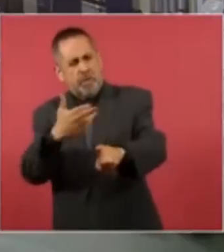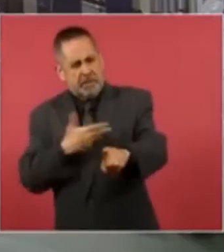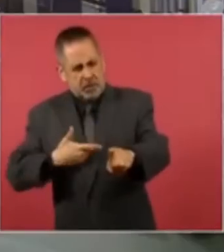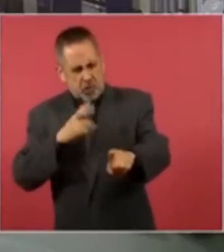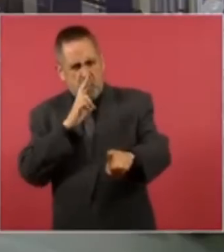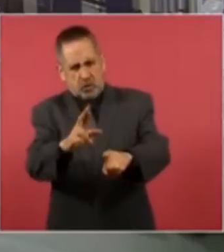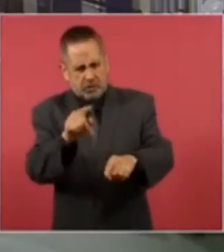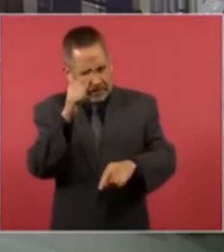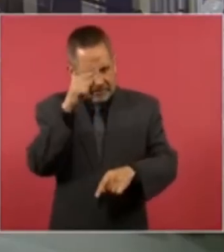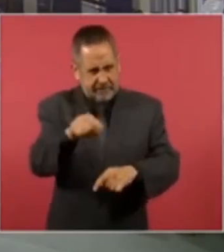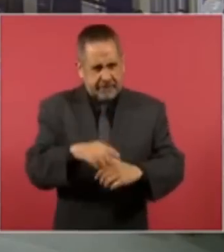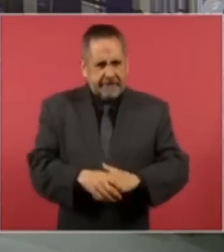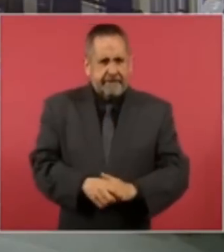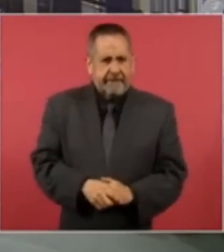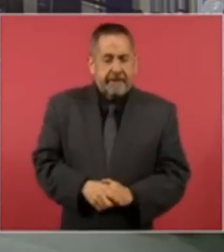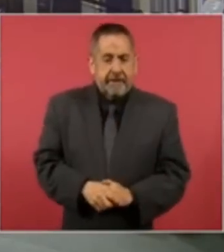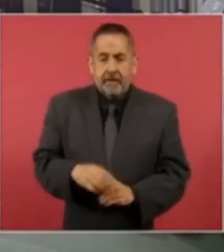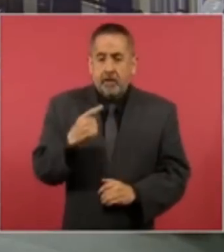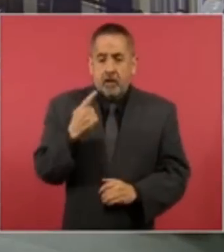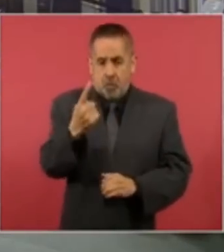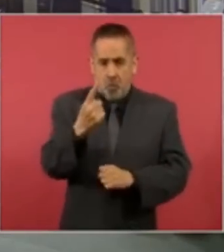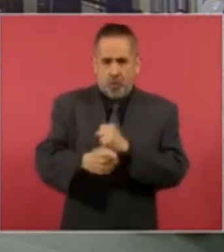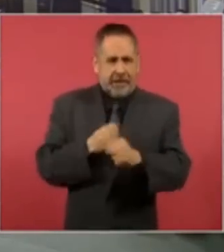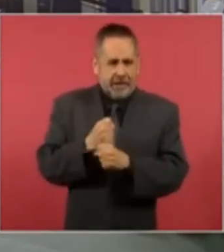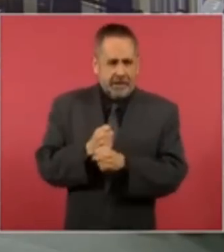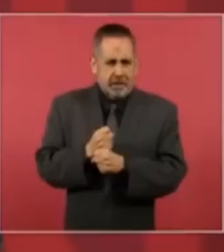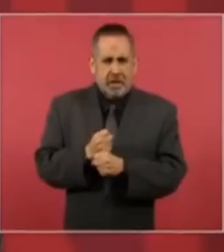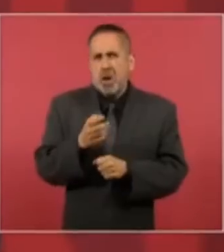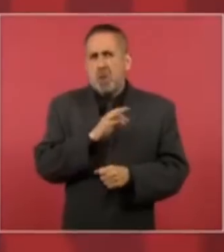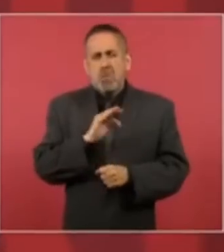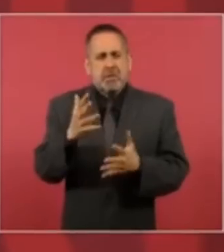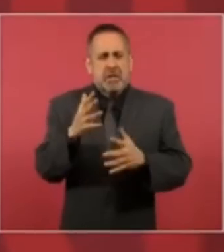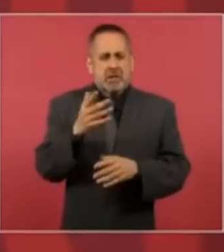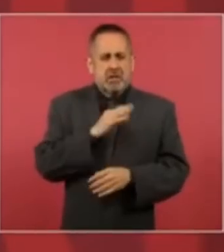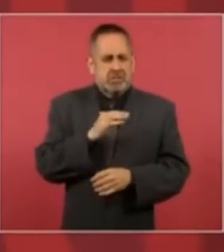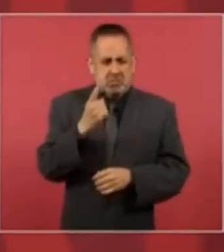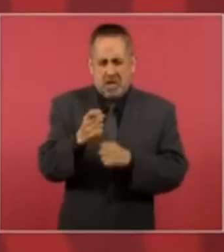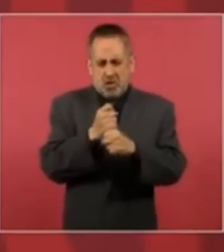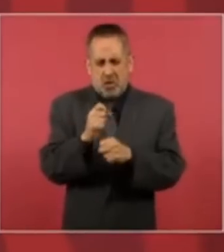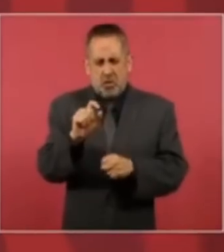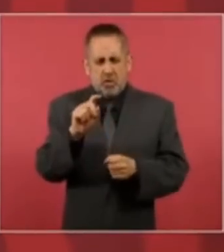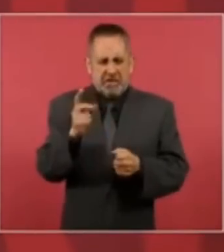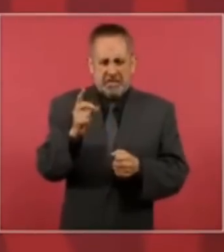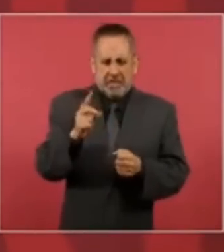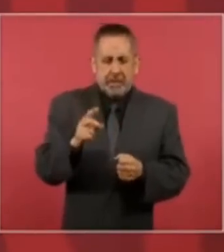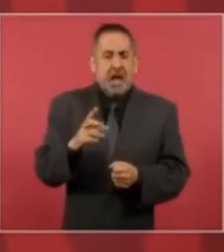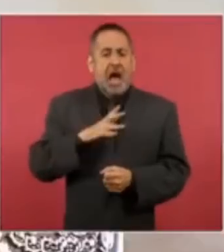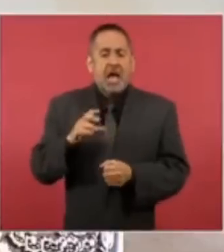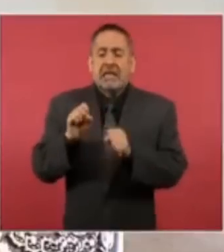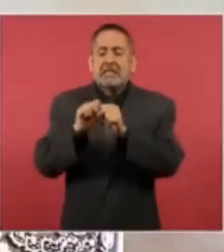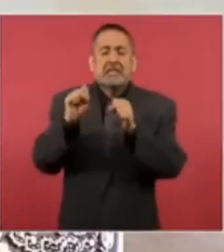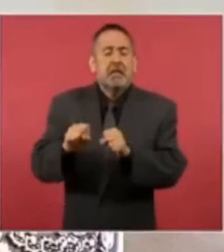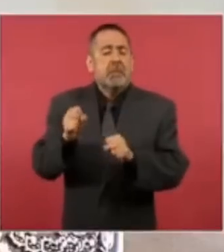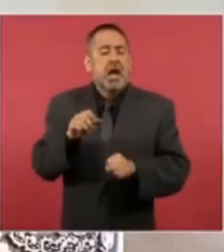Gracias. El año próximo, a más tardar a finales, ya tenemos un sistema de